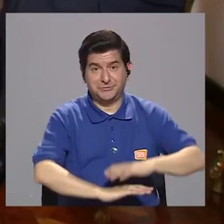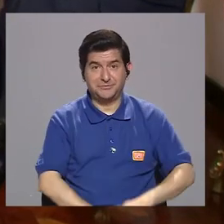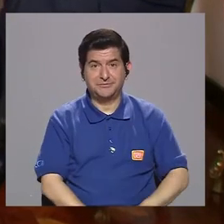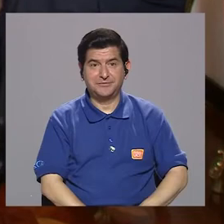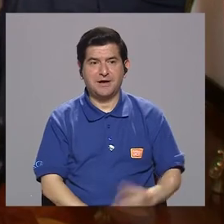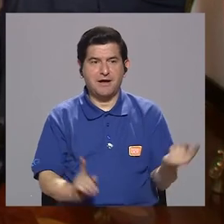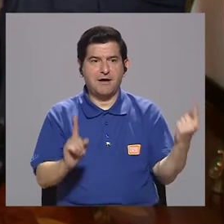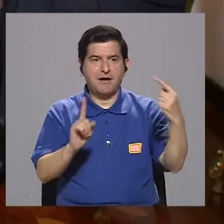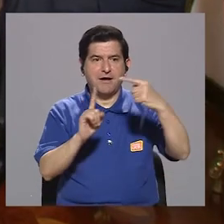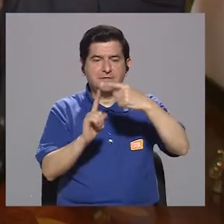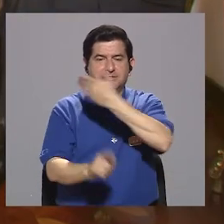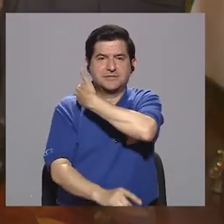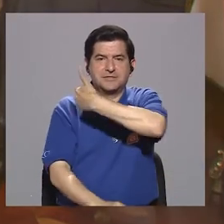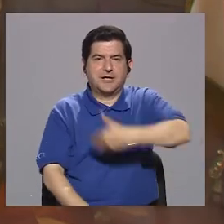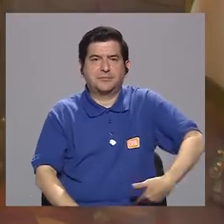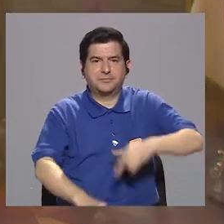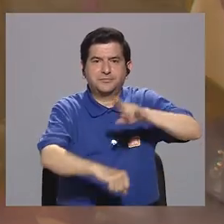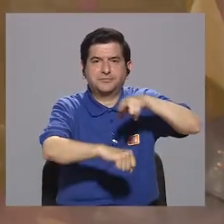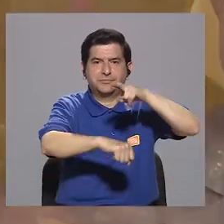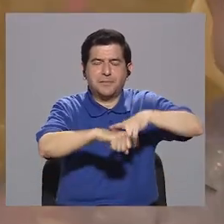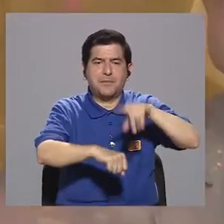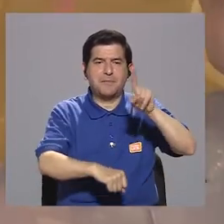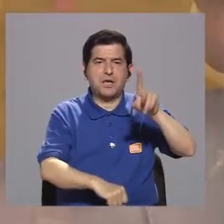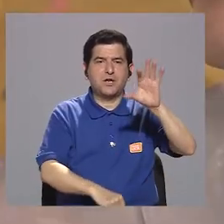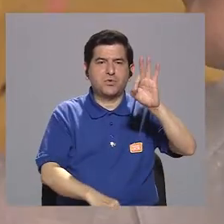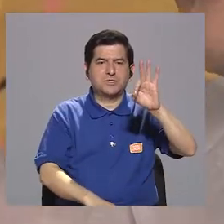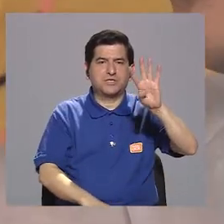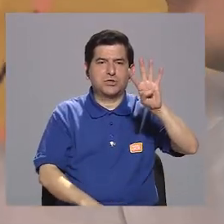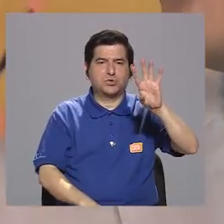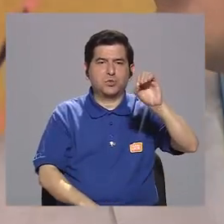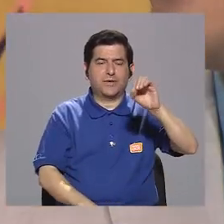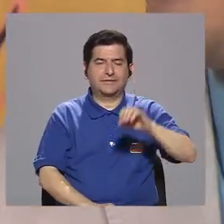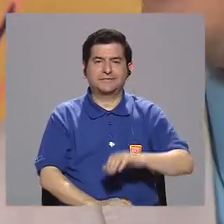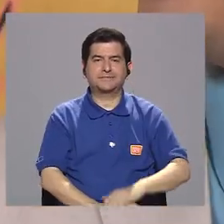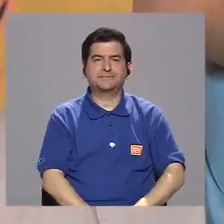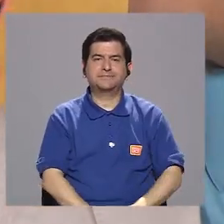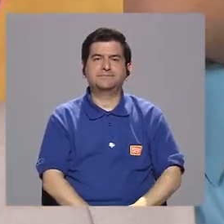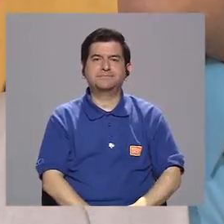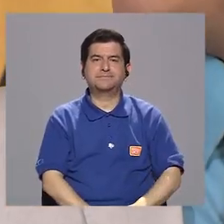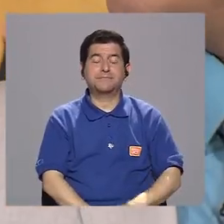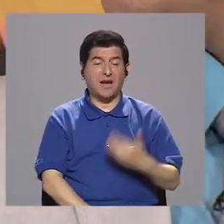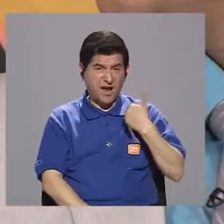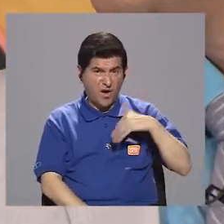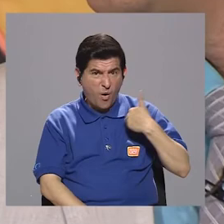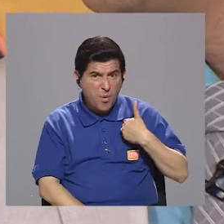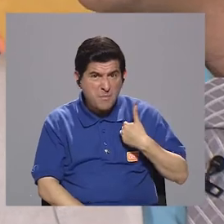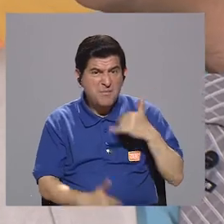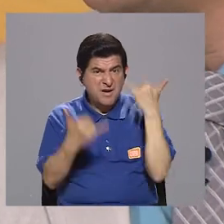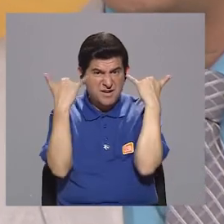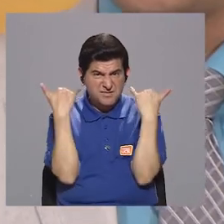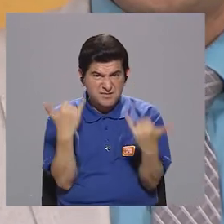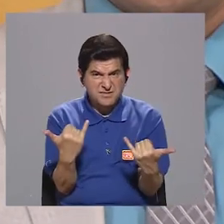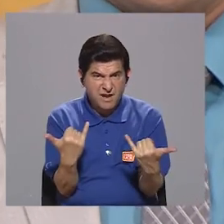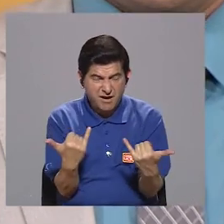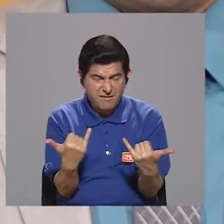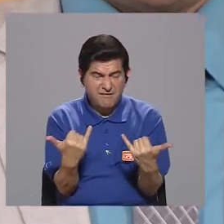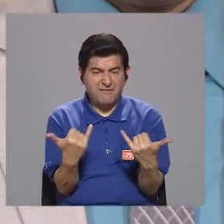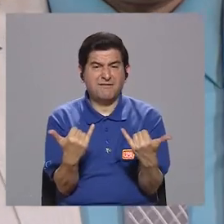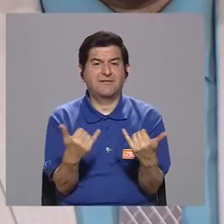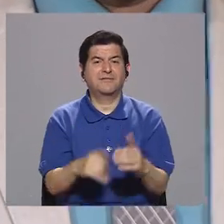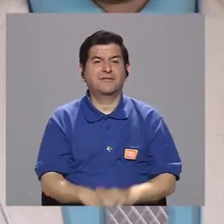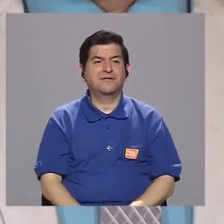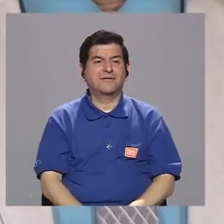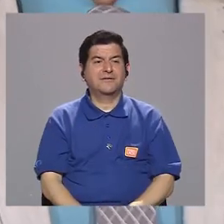y llegó a ser, bueno, presidente de la República en 1940. Entonces, era un hombre que venía ya total, tan es